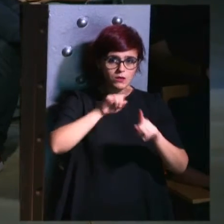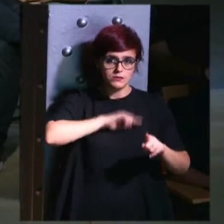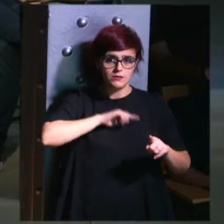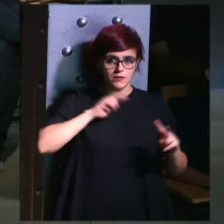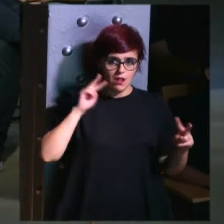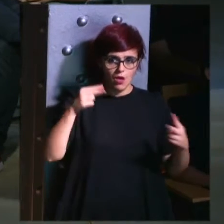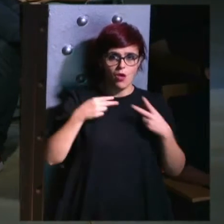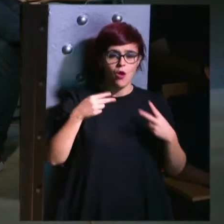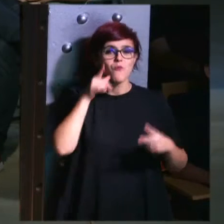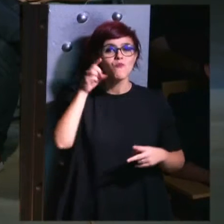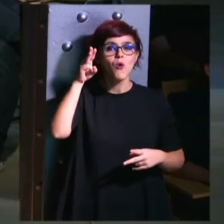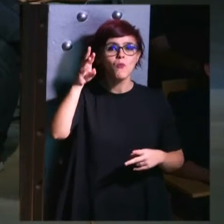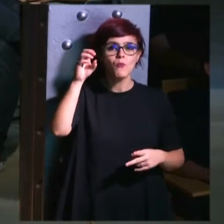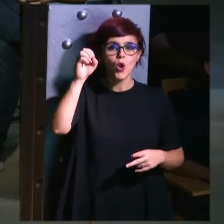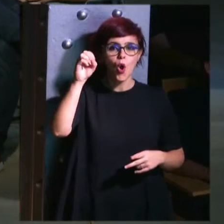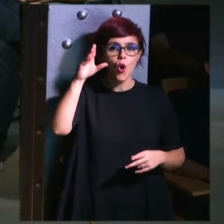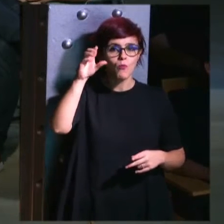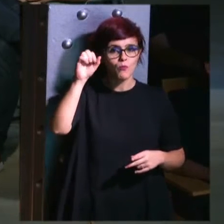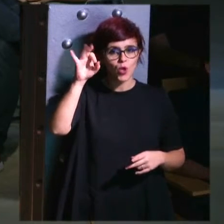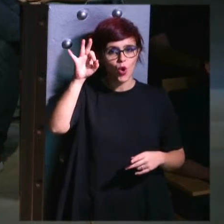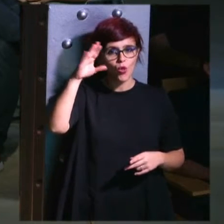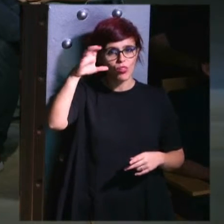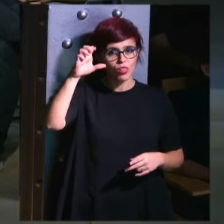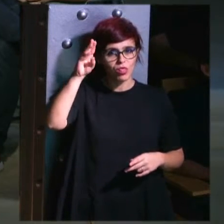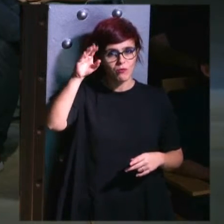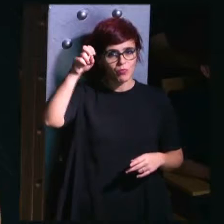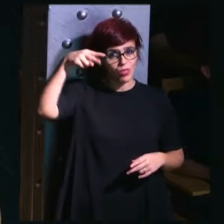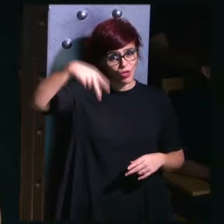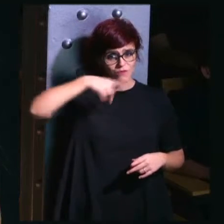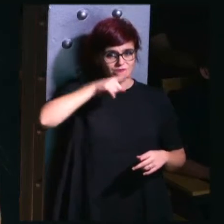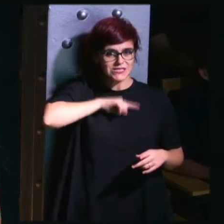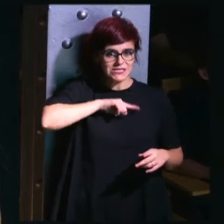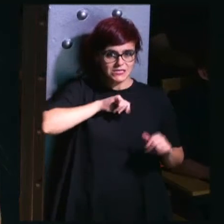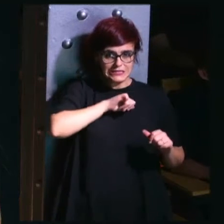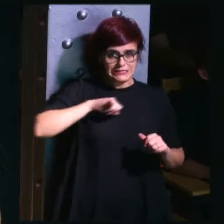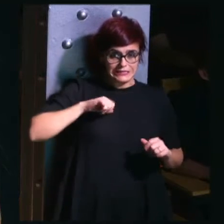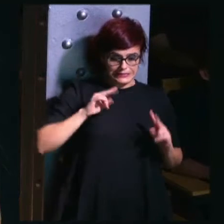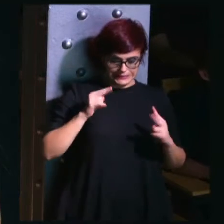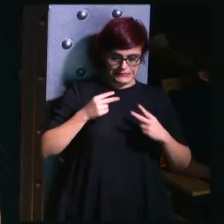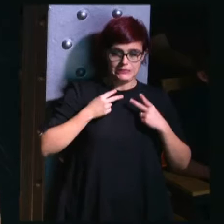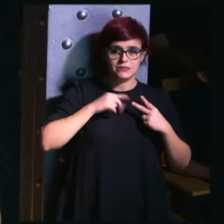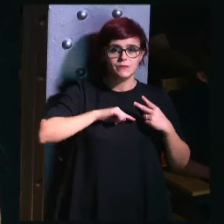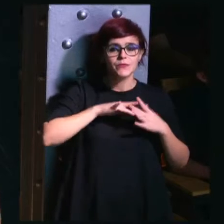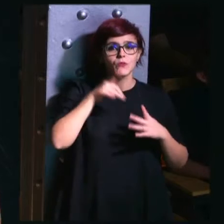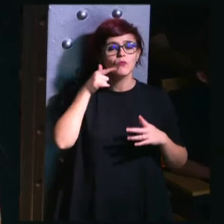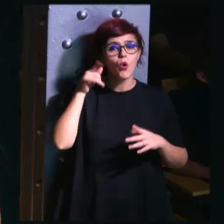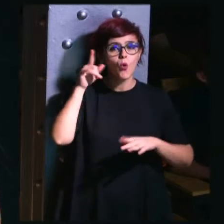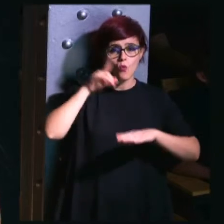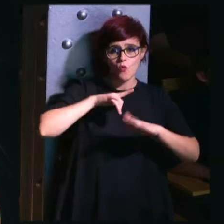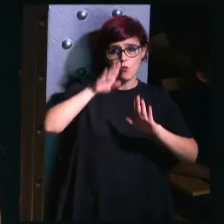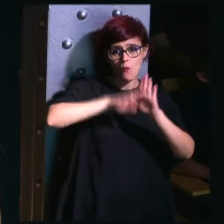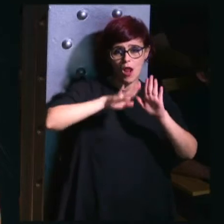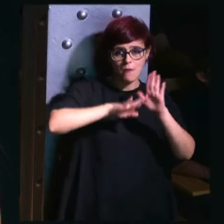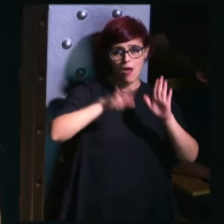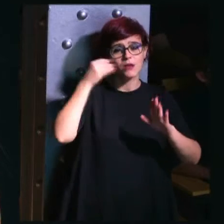es eso? Nos lo contará Laura, que es doctora en realidad virtual, que dirige un programa experto y un máster en la UTAD,